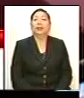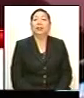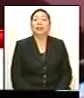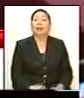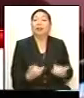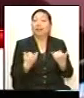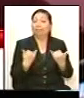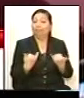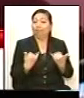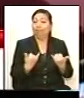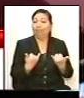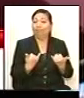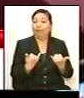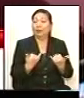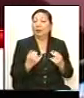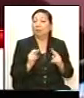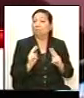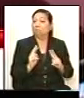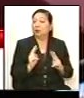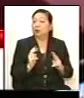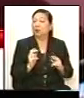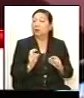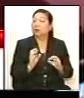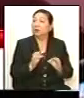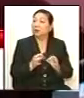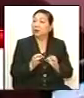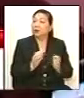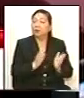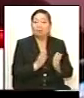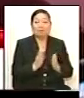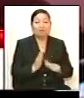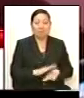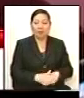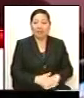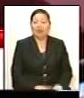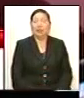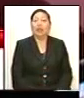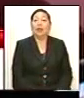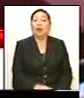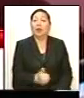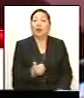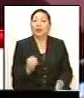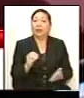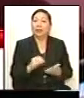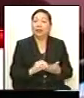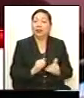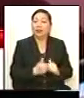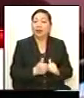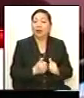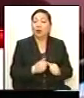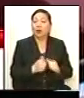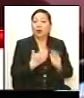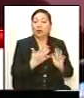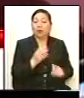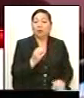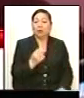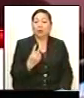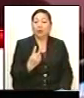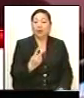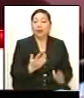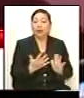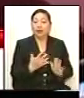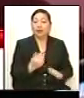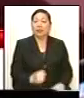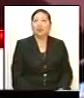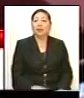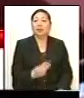esta forma, evitar interpretaciones inadecuadas. La otra propuesta de modificación del numeral 10.2 del artículo 10 de la